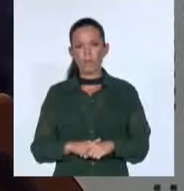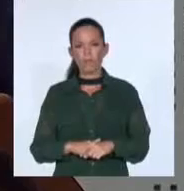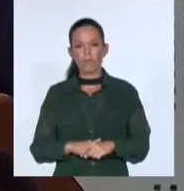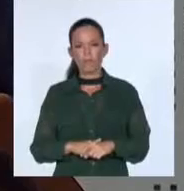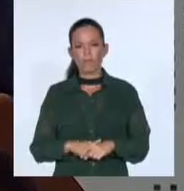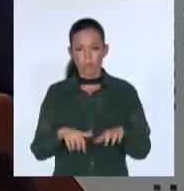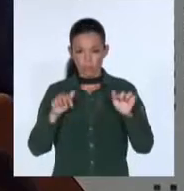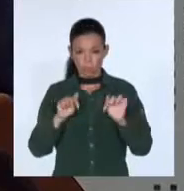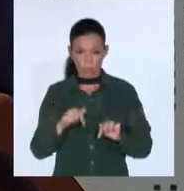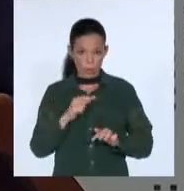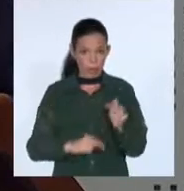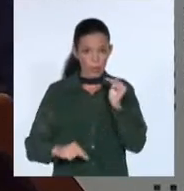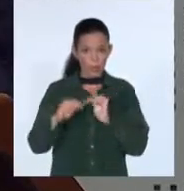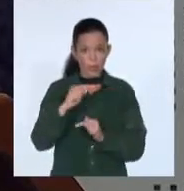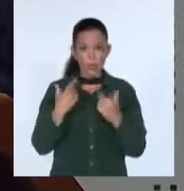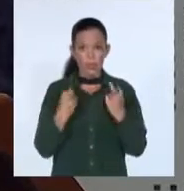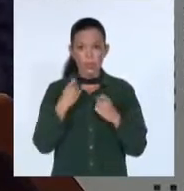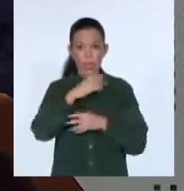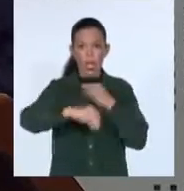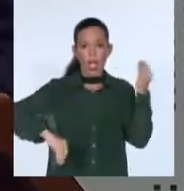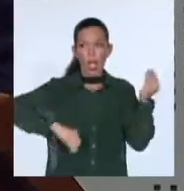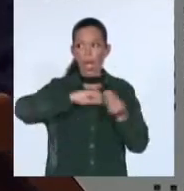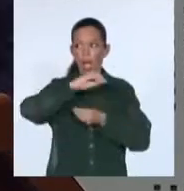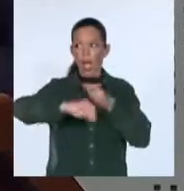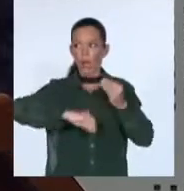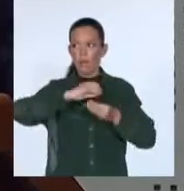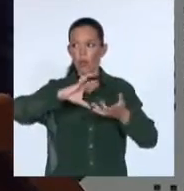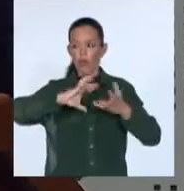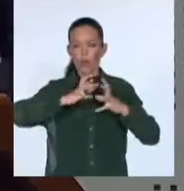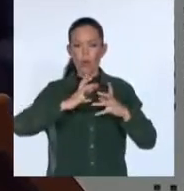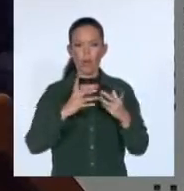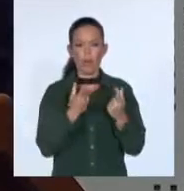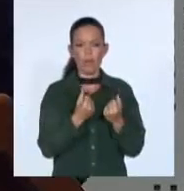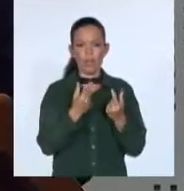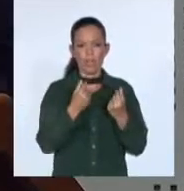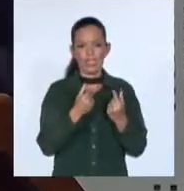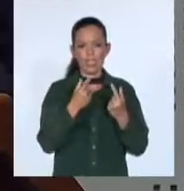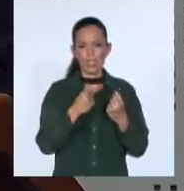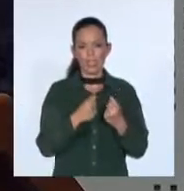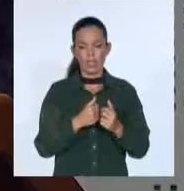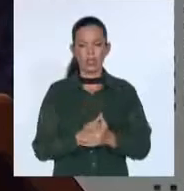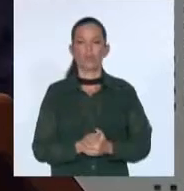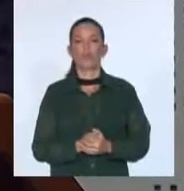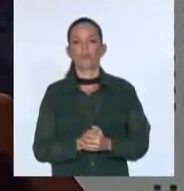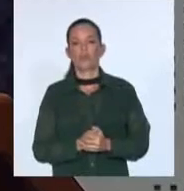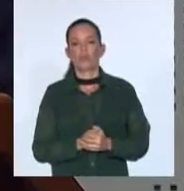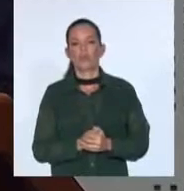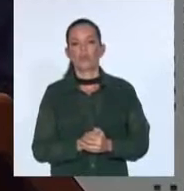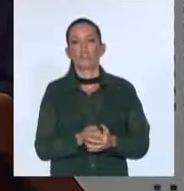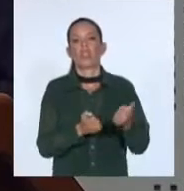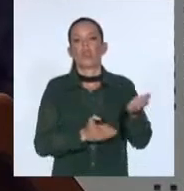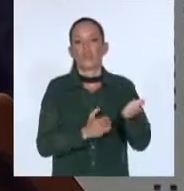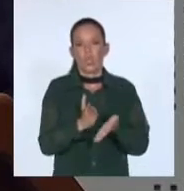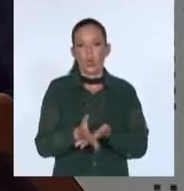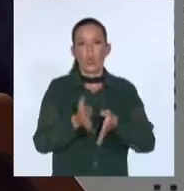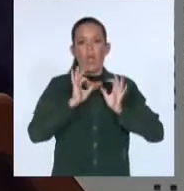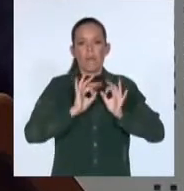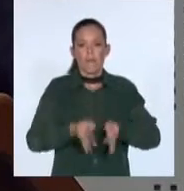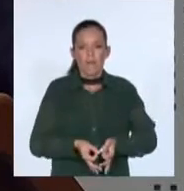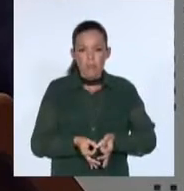sistema financiero internacional que definitivamente sigue trabajando y operando con las mismas lógicas de siempre.